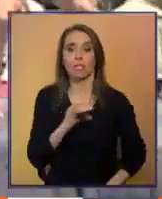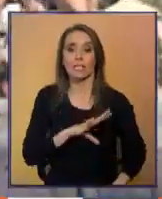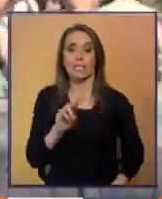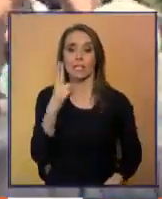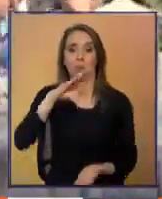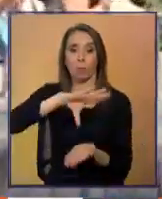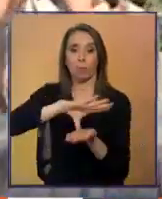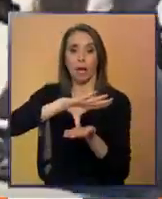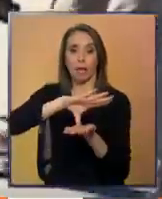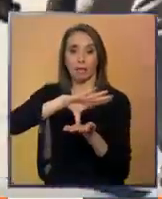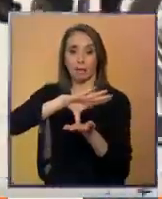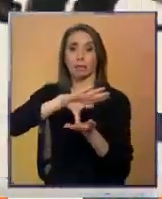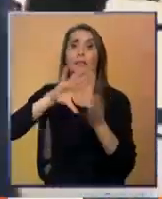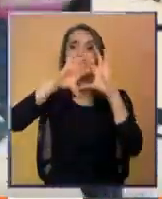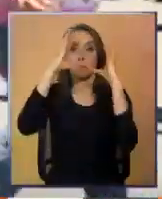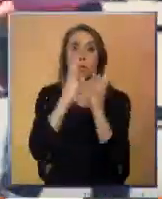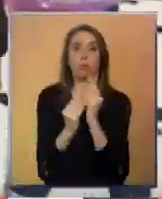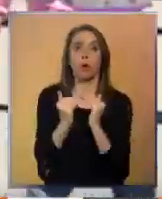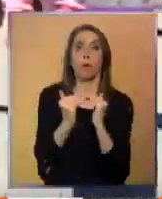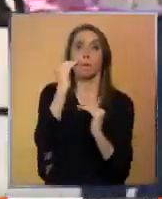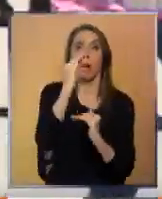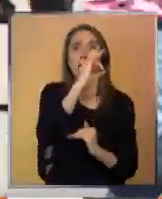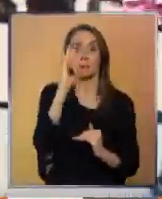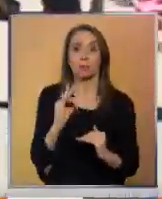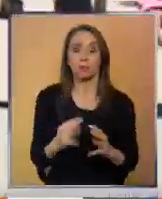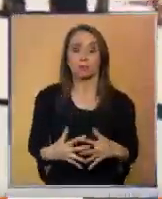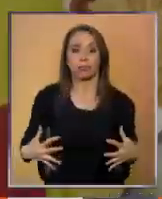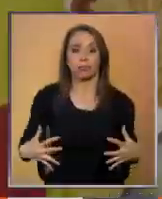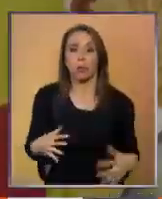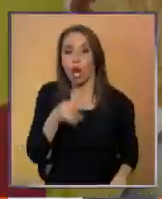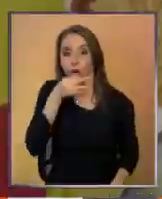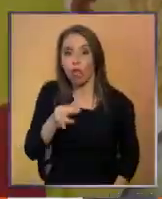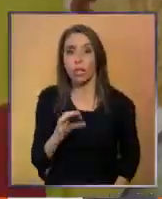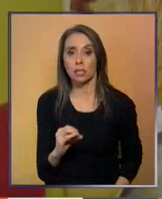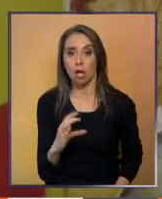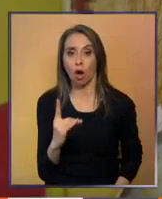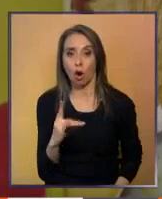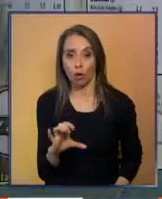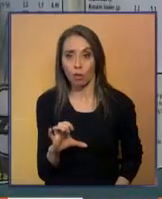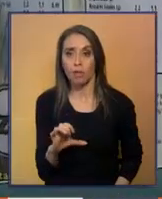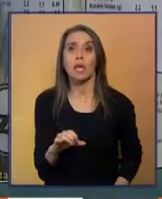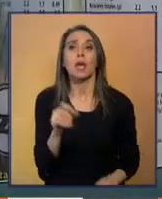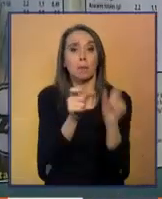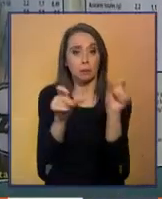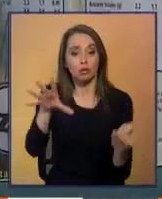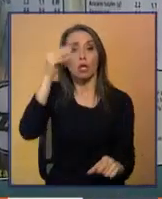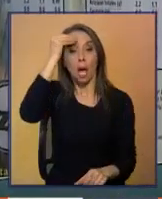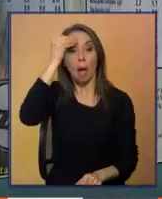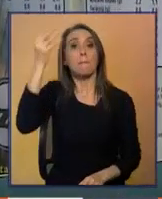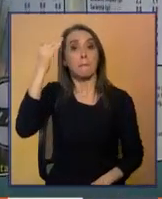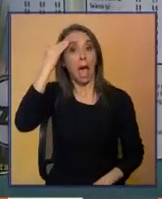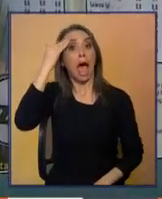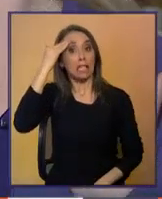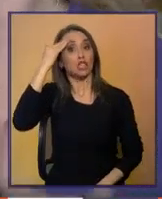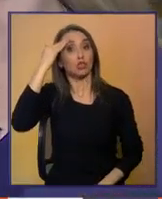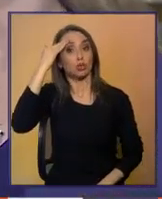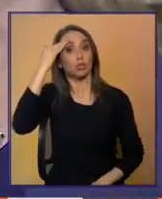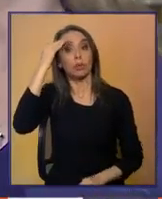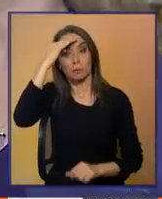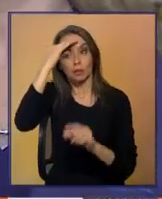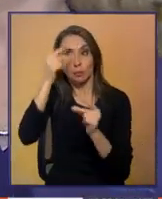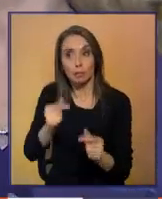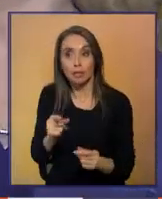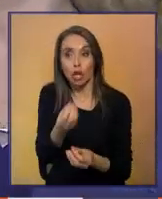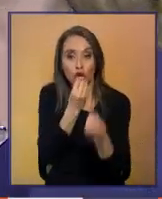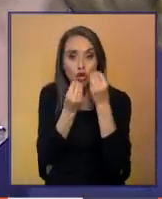segundo país con mayor tasa de sobrepeso, según la OCDE. Si bien hay más conciencia, entendidos aseguran que el consumo de